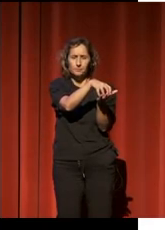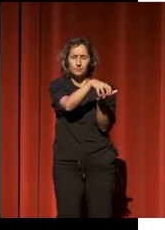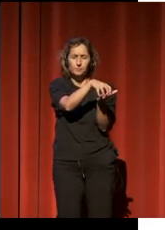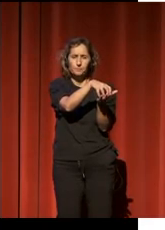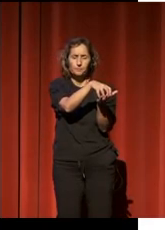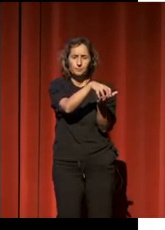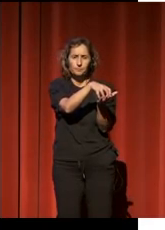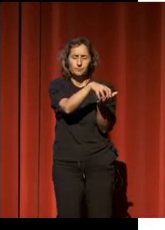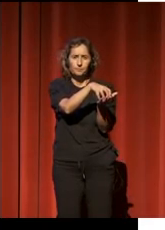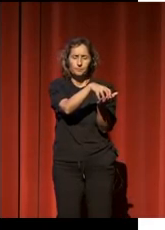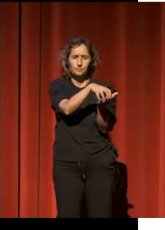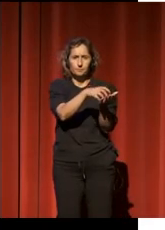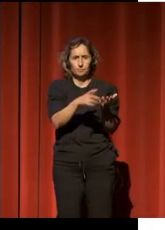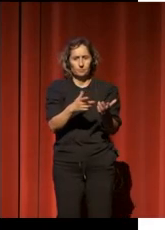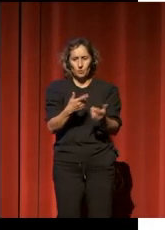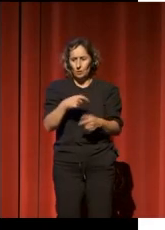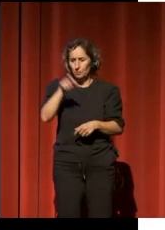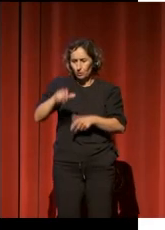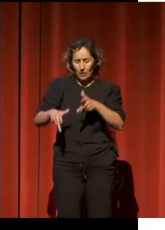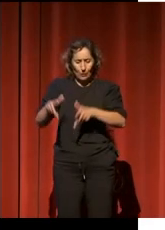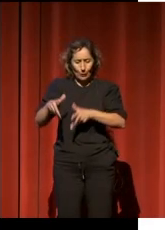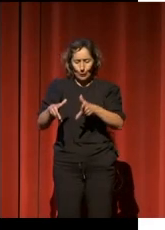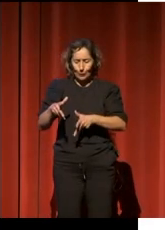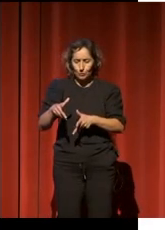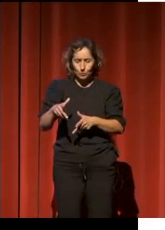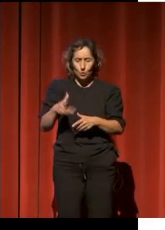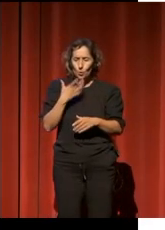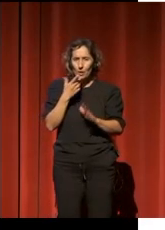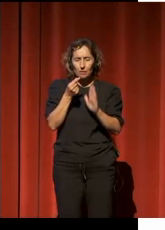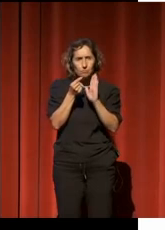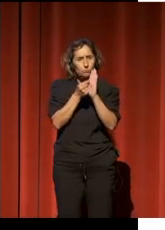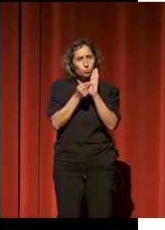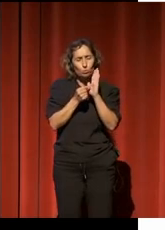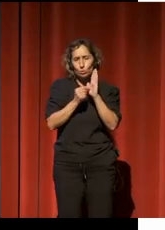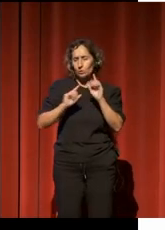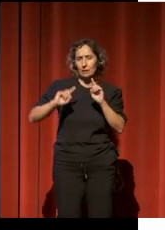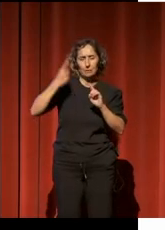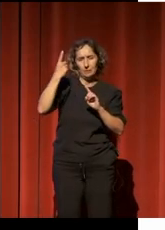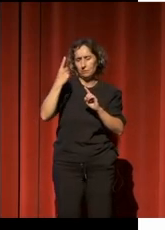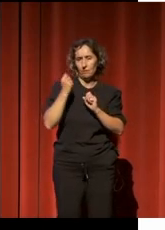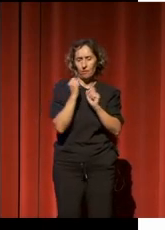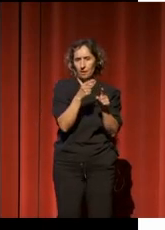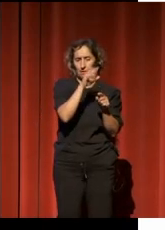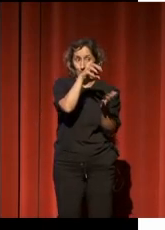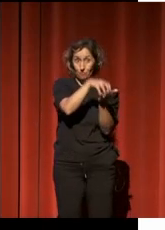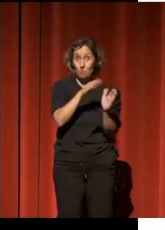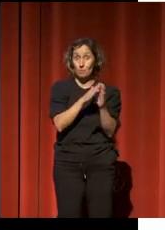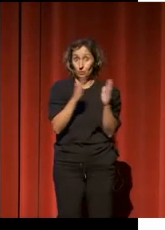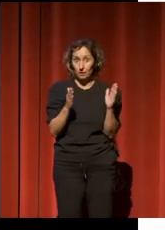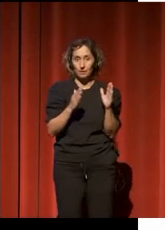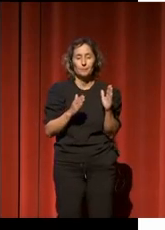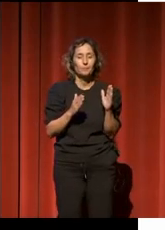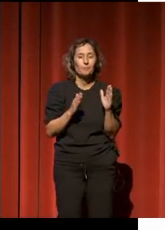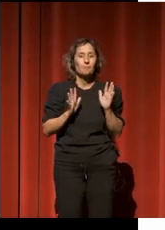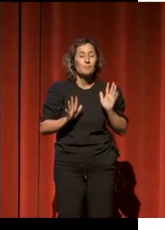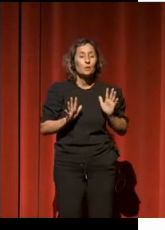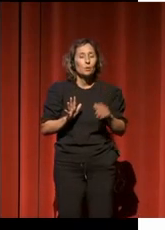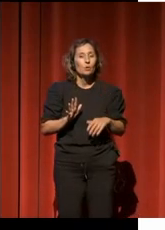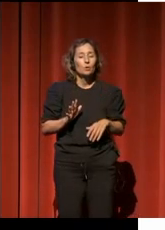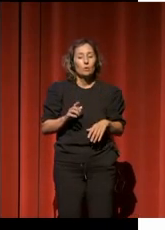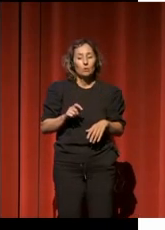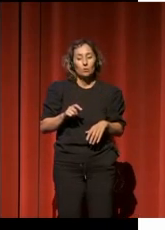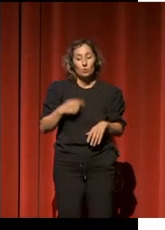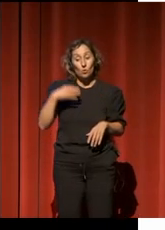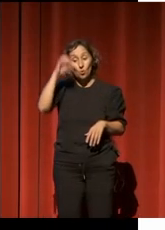muchos territorios valorado por la ciudadanía eh pero por ejemplo a veces a las percepciones